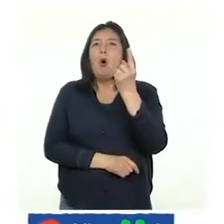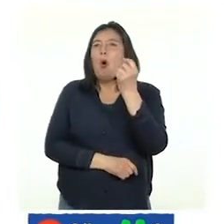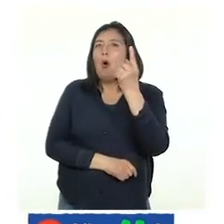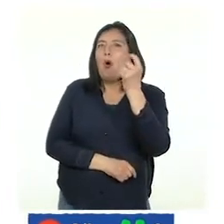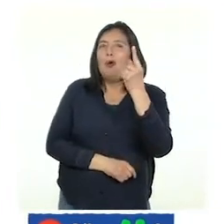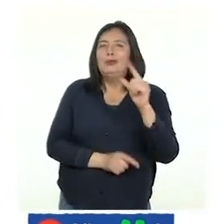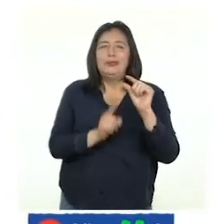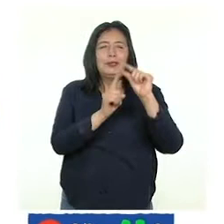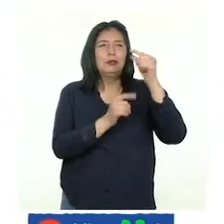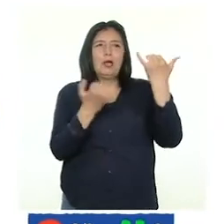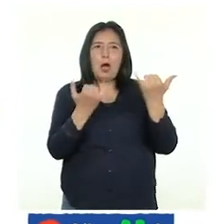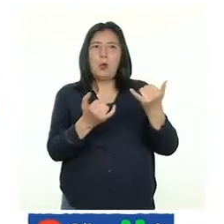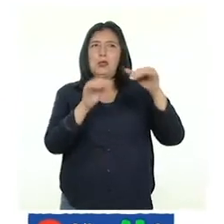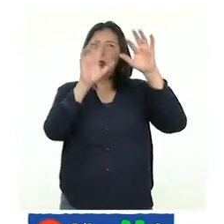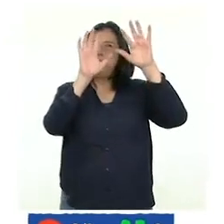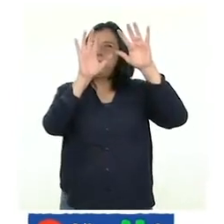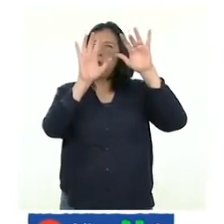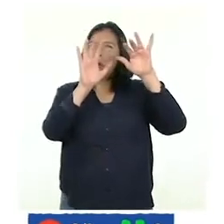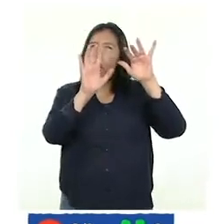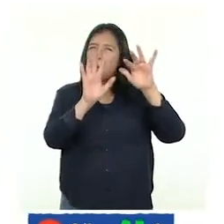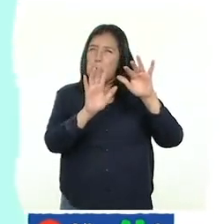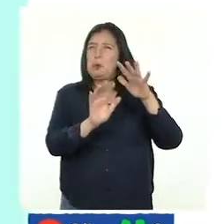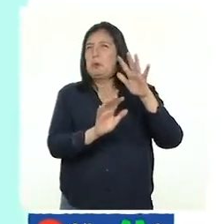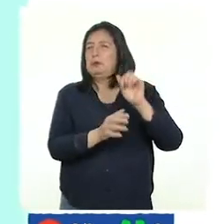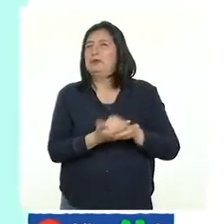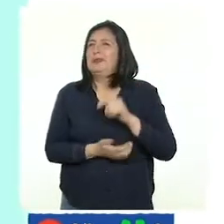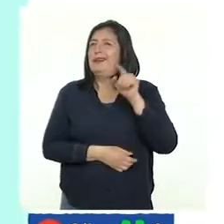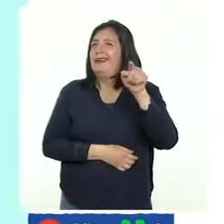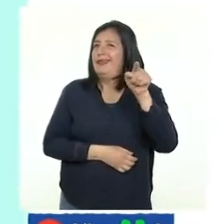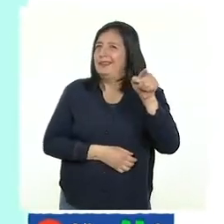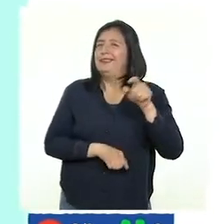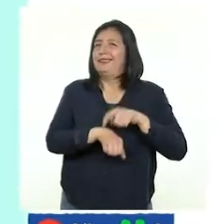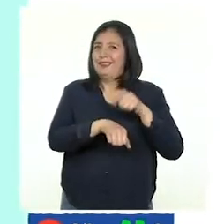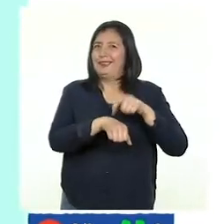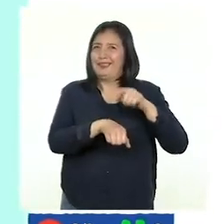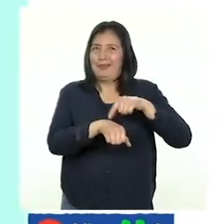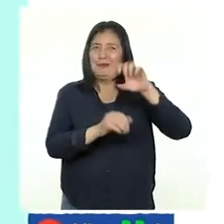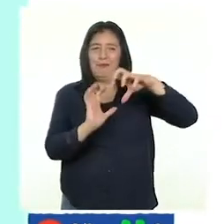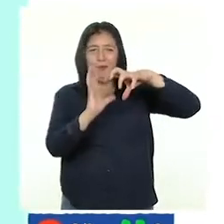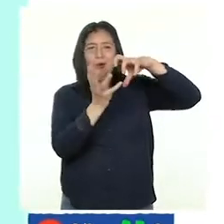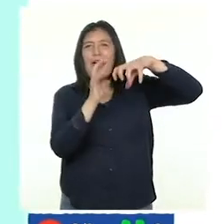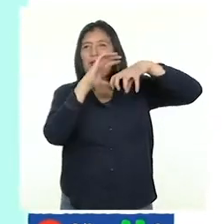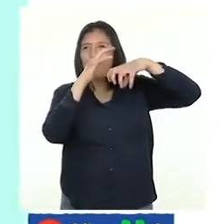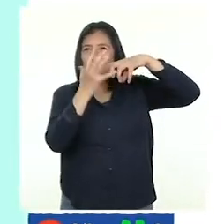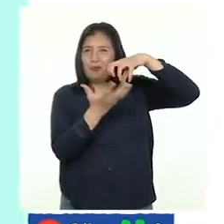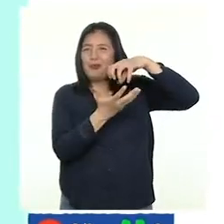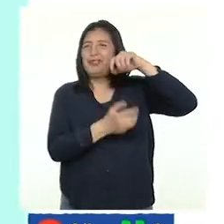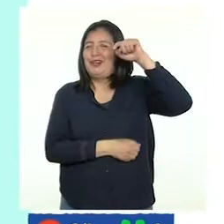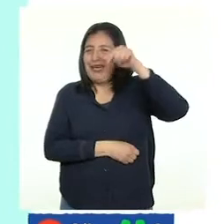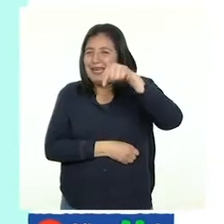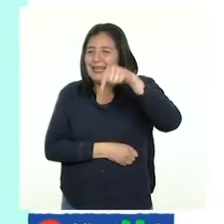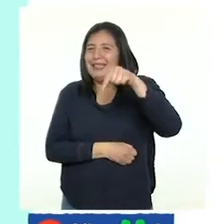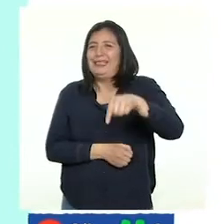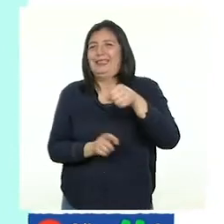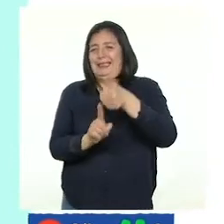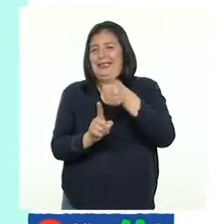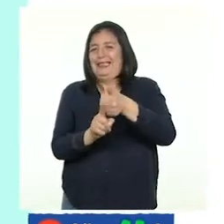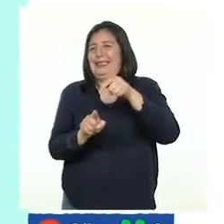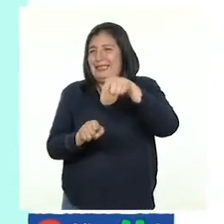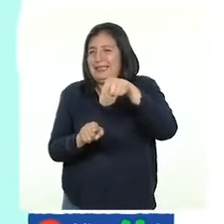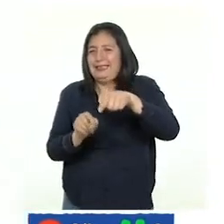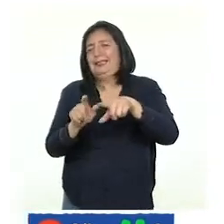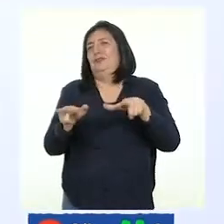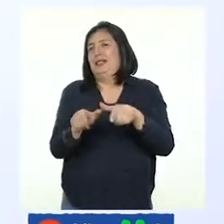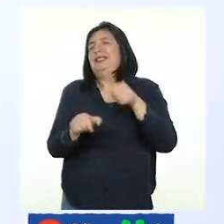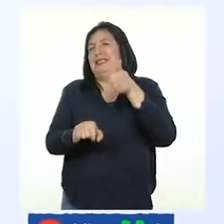centígrados y está lloviendo ligeramente. Ese es el tiempo atmosférico, es decir, el tiempo en este